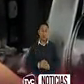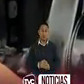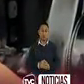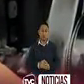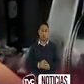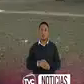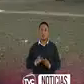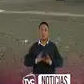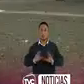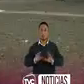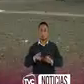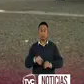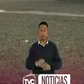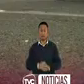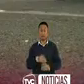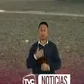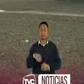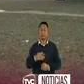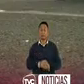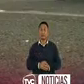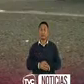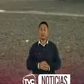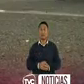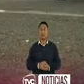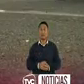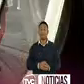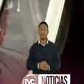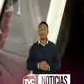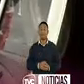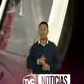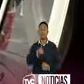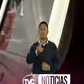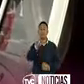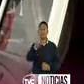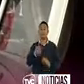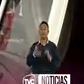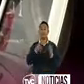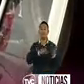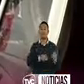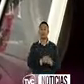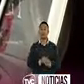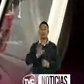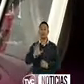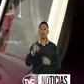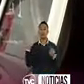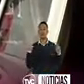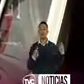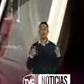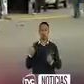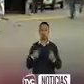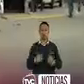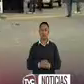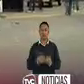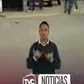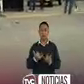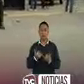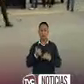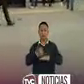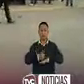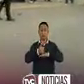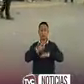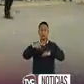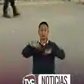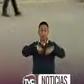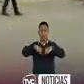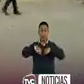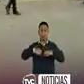no respondía nada. El siniestro vehicular dejó el saldo trágico de una persona fallecida y 5 heridas. Serán los peritos de tránsito los que